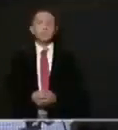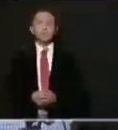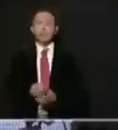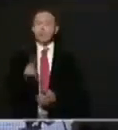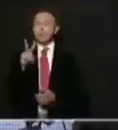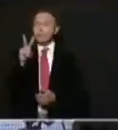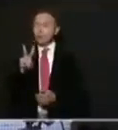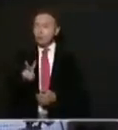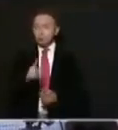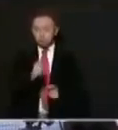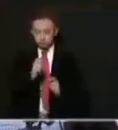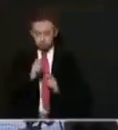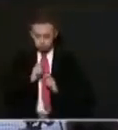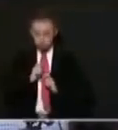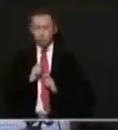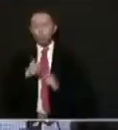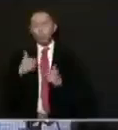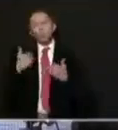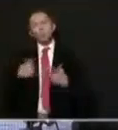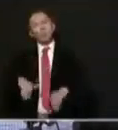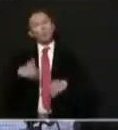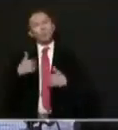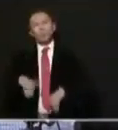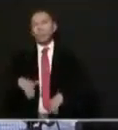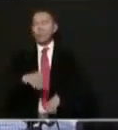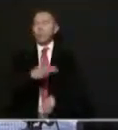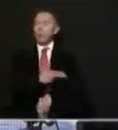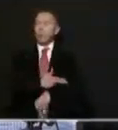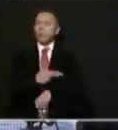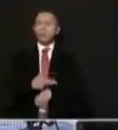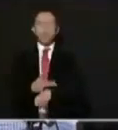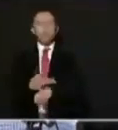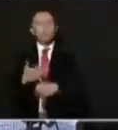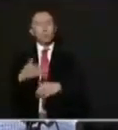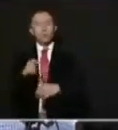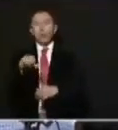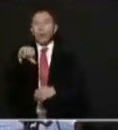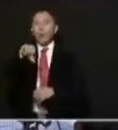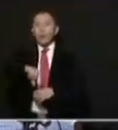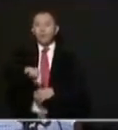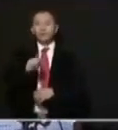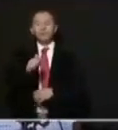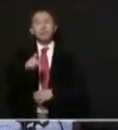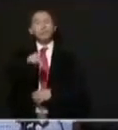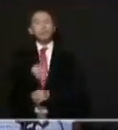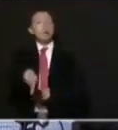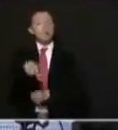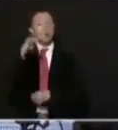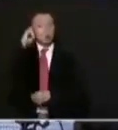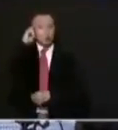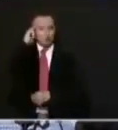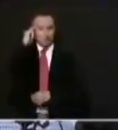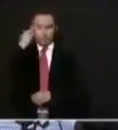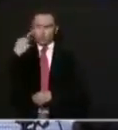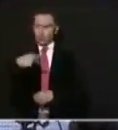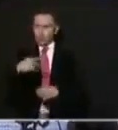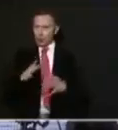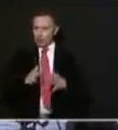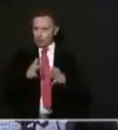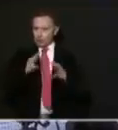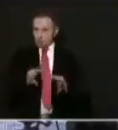en verdad, estar hoy con ustedes, los pueblos originarios y